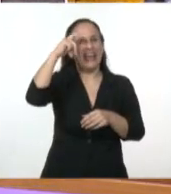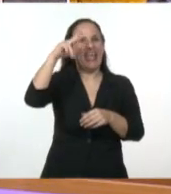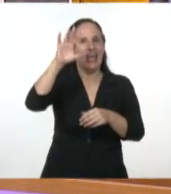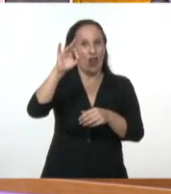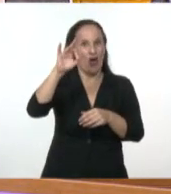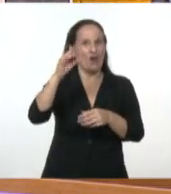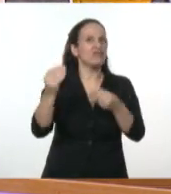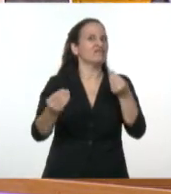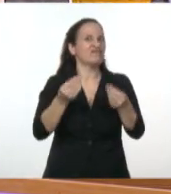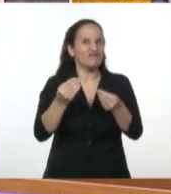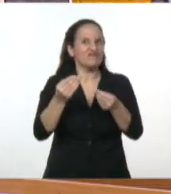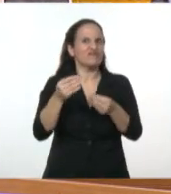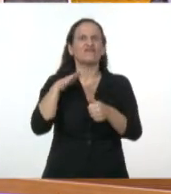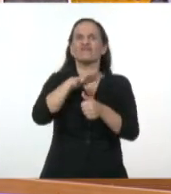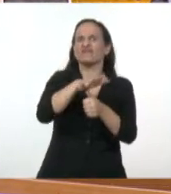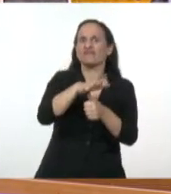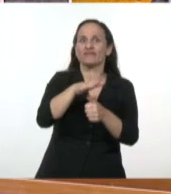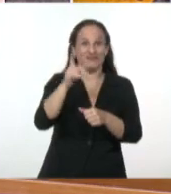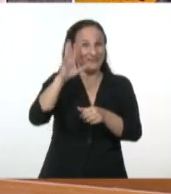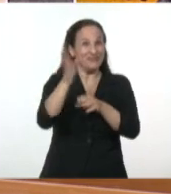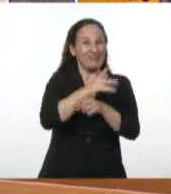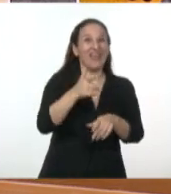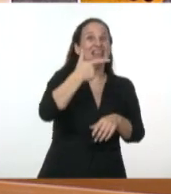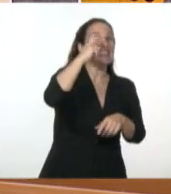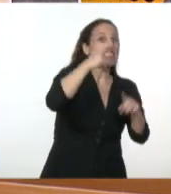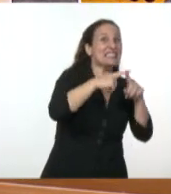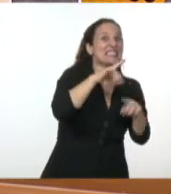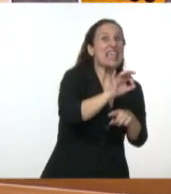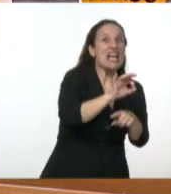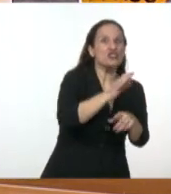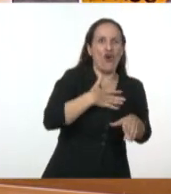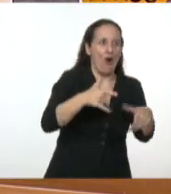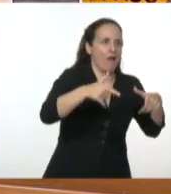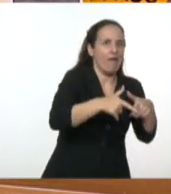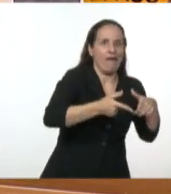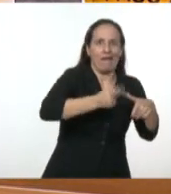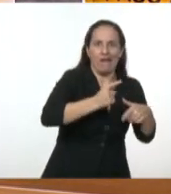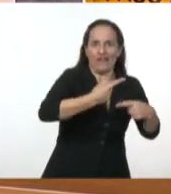que dijimos que la noción de sexo tenía que ver con nuestra genitalidad, ¿no?